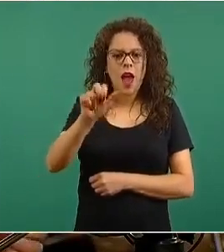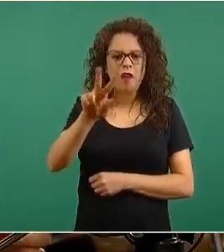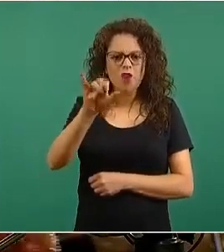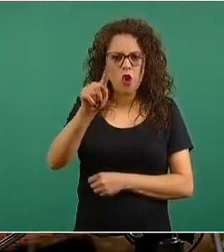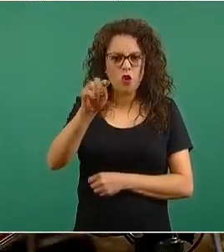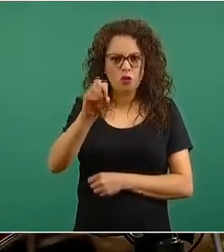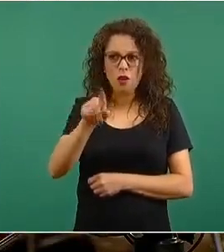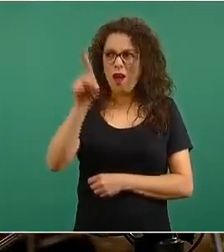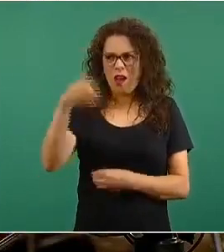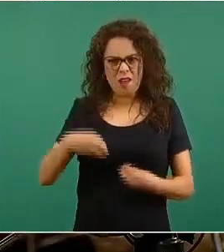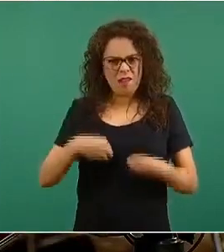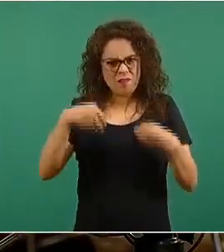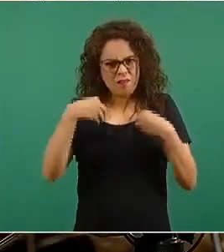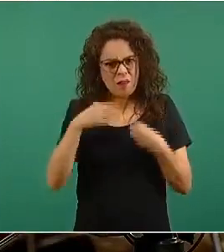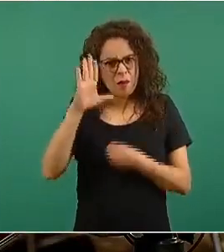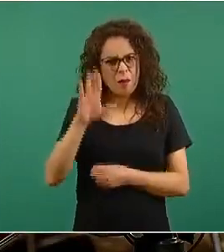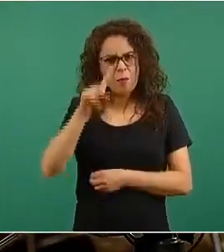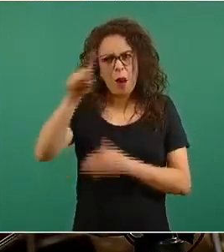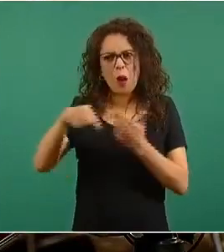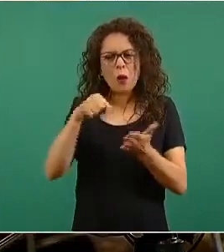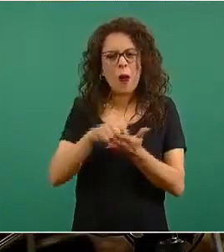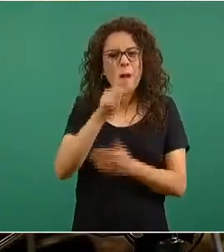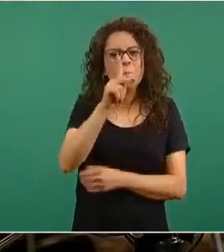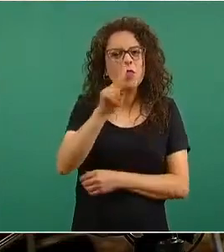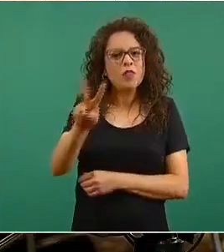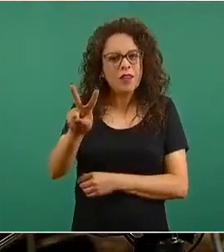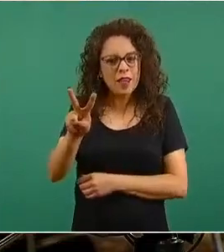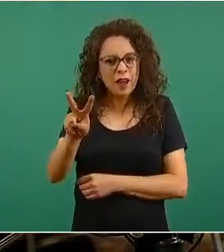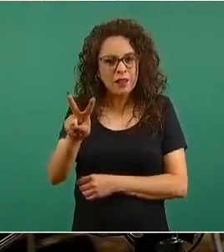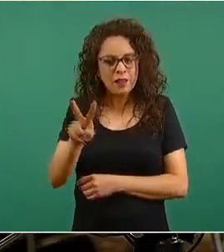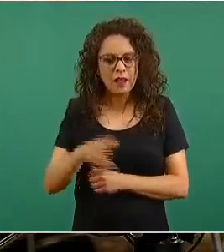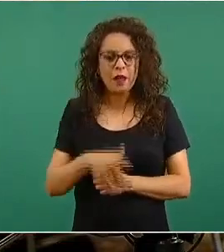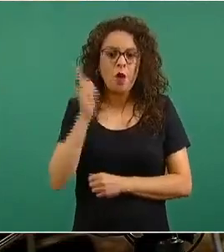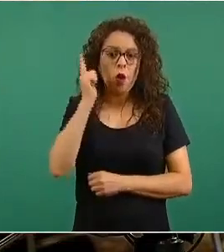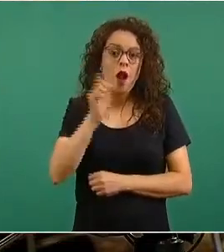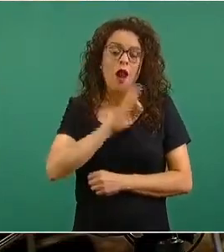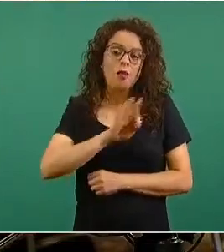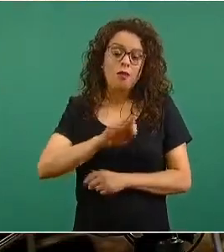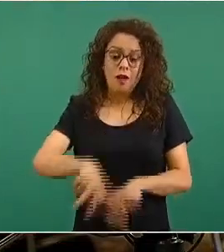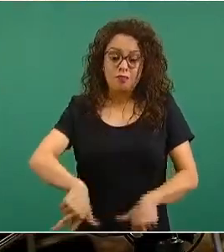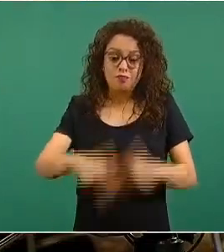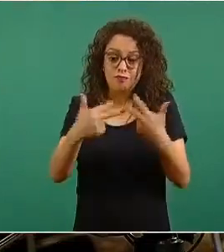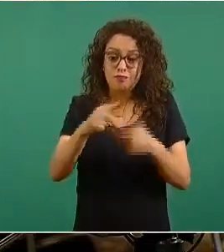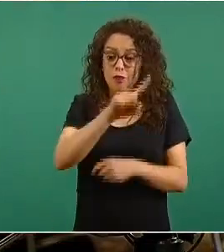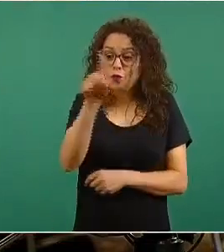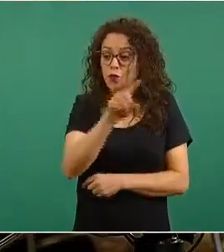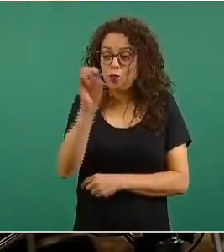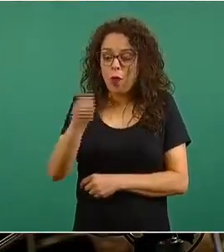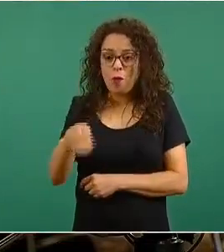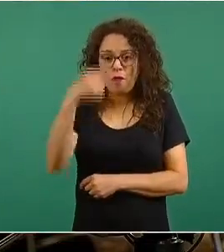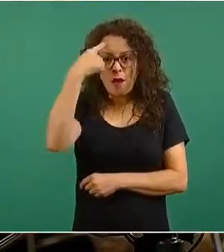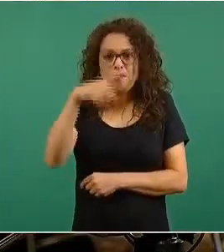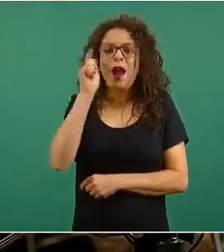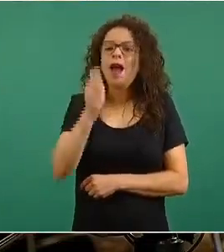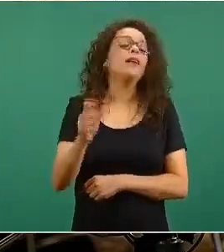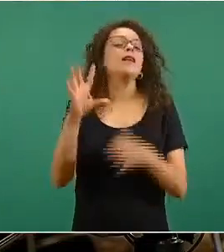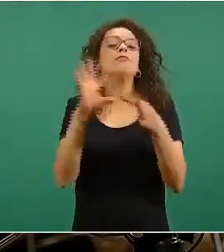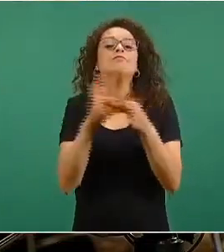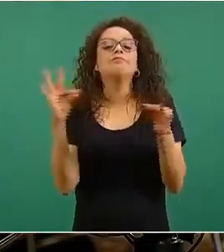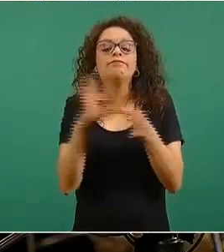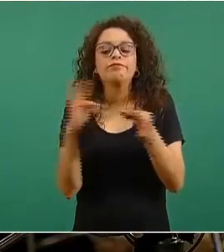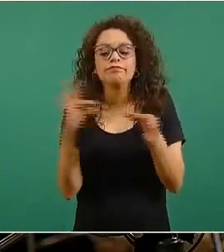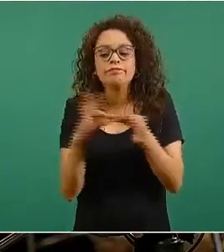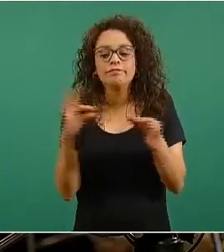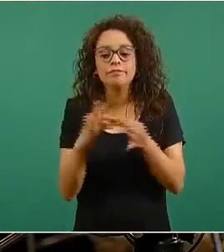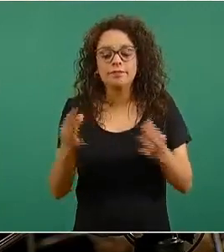creo. Entonces, no sé si haya posibilidad a través del Zoom, a lo mejor estaría interesante que nos platicara un poquito, si no es mucho el